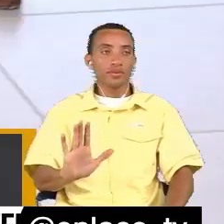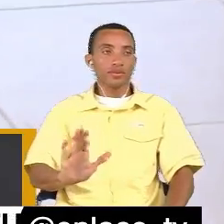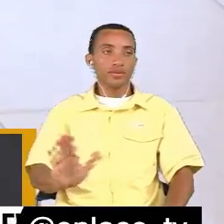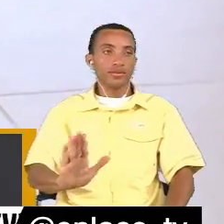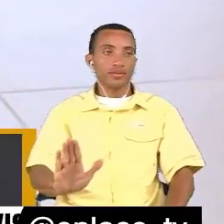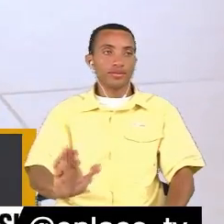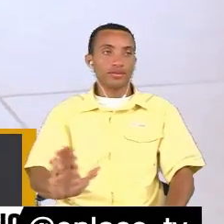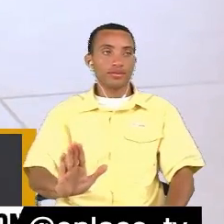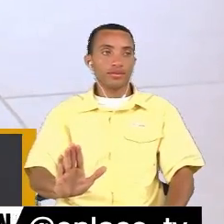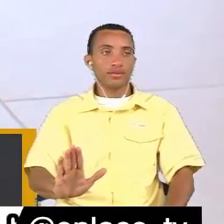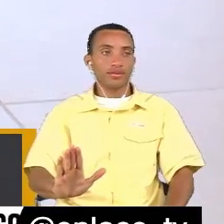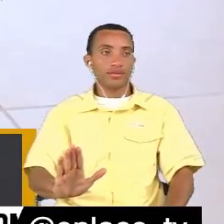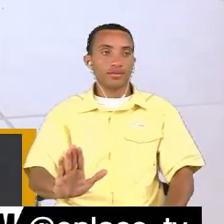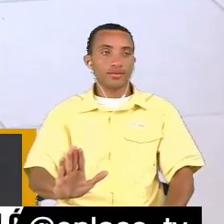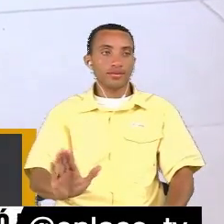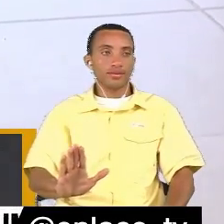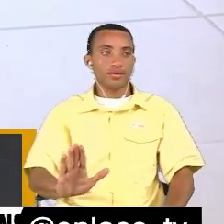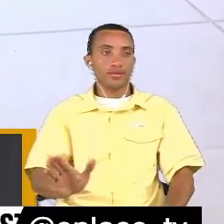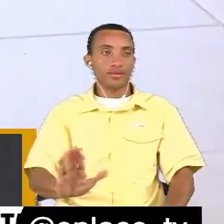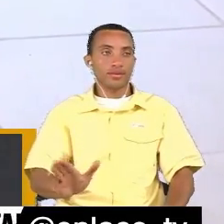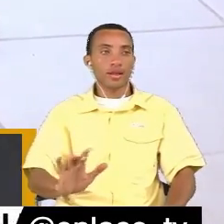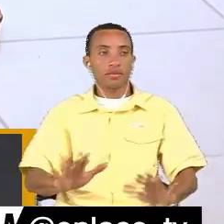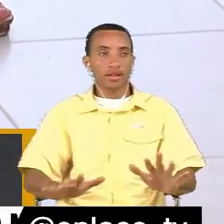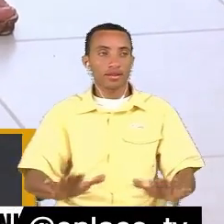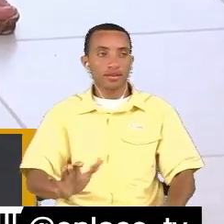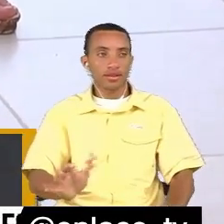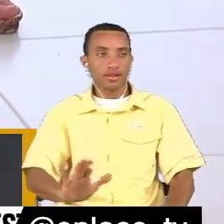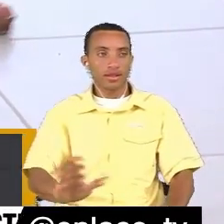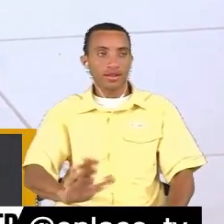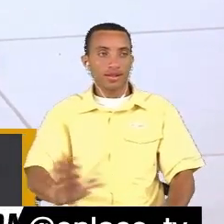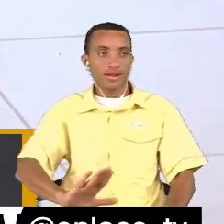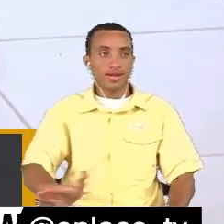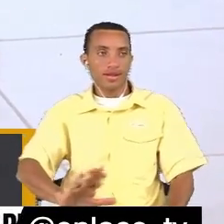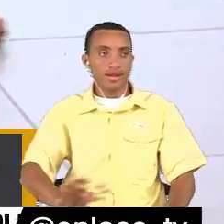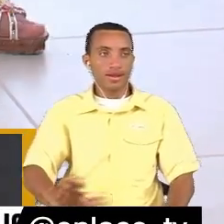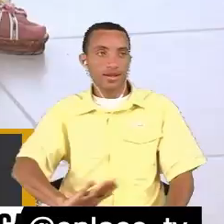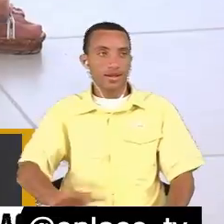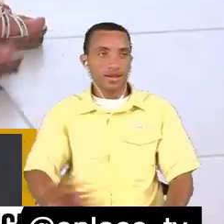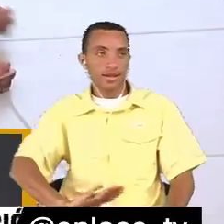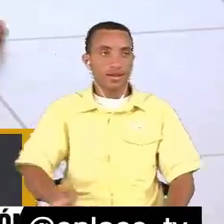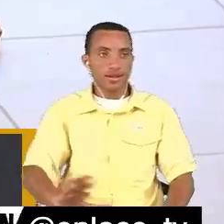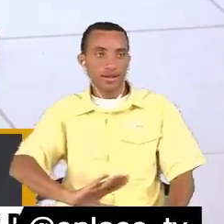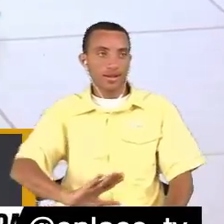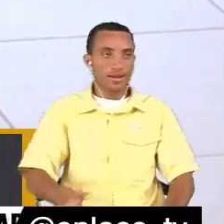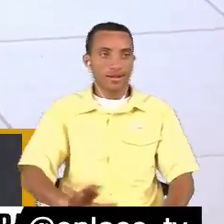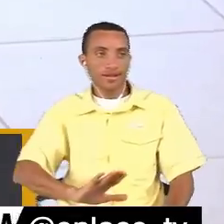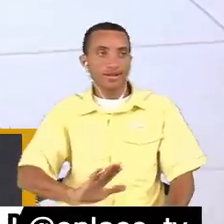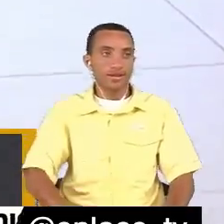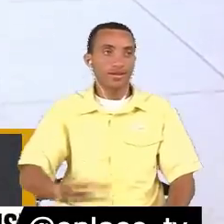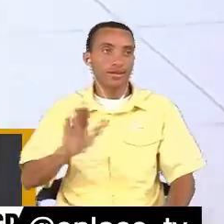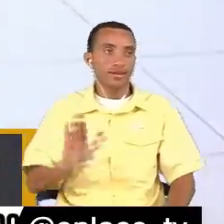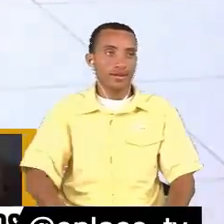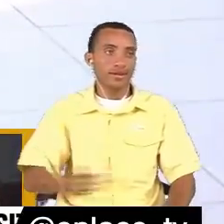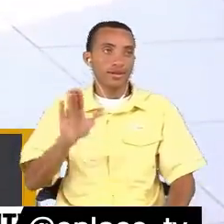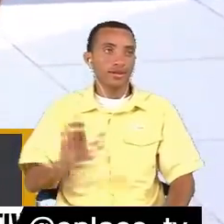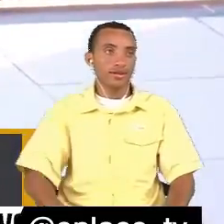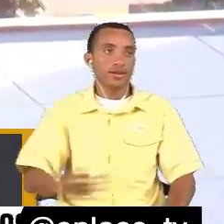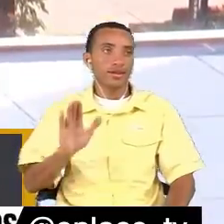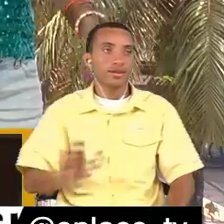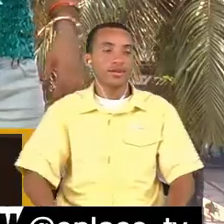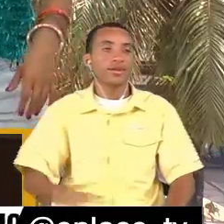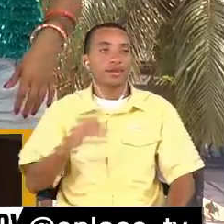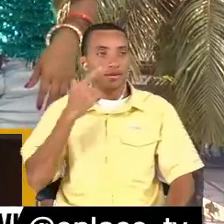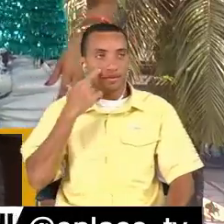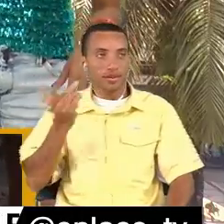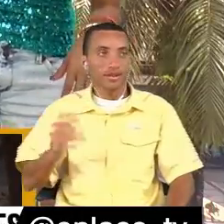¿cierto? Y usted va a hacer como si usted tuviera mucha cucaracha en la casa y la va a matar. Entonces, mato cucaracha, mato cucaracha, eso. Mato